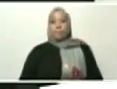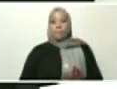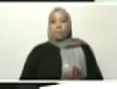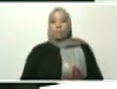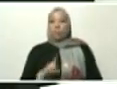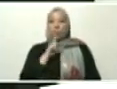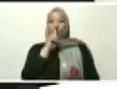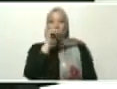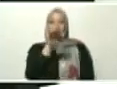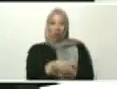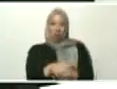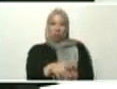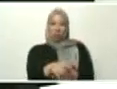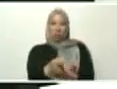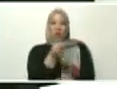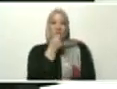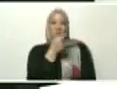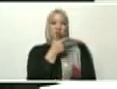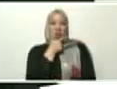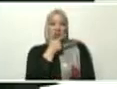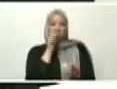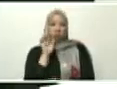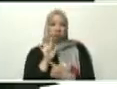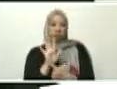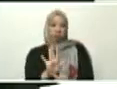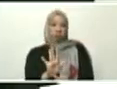quédate callado que te ves más bonito.